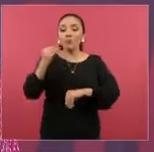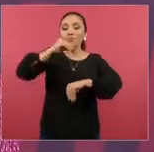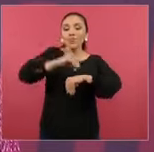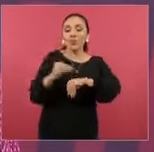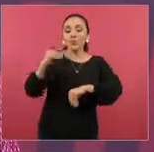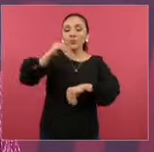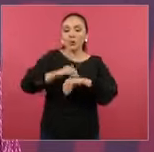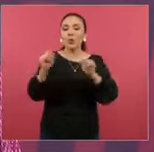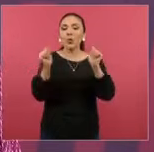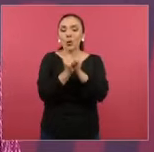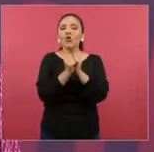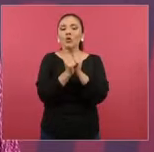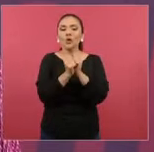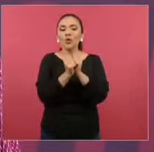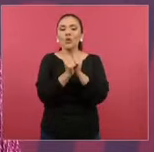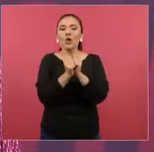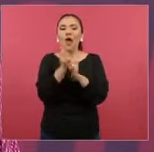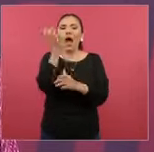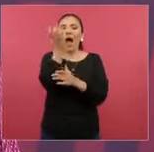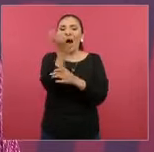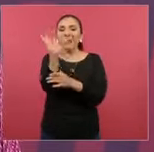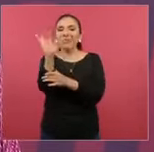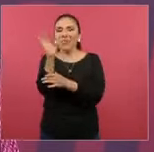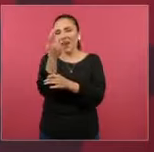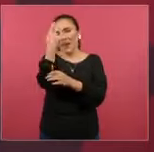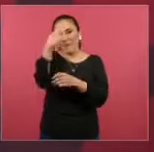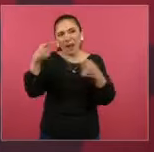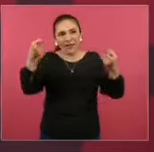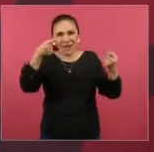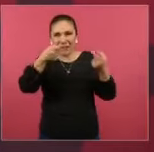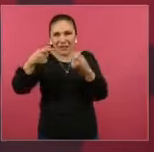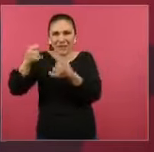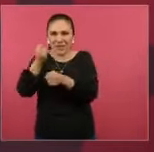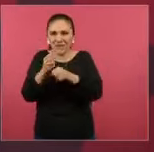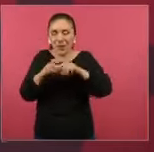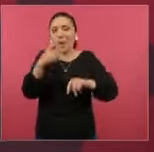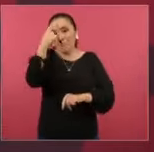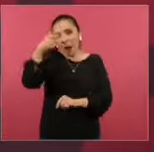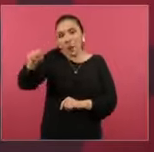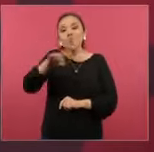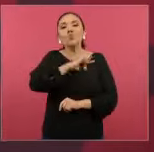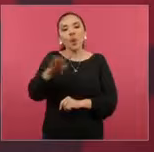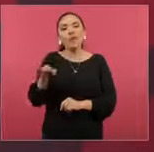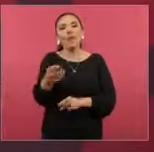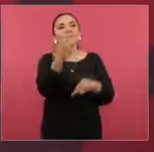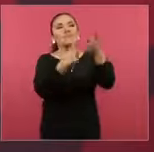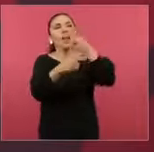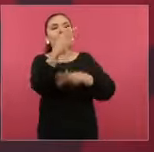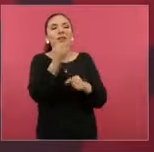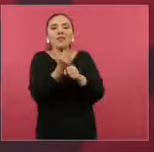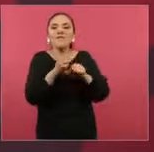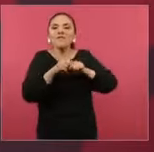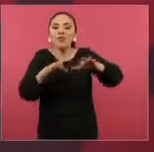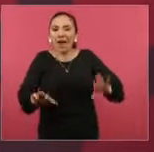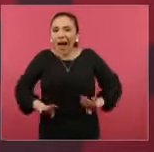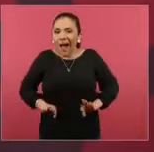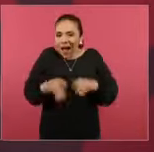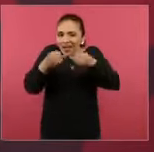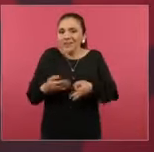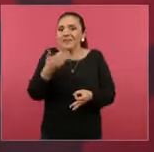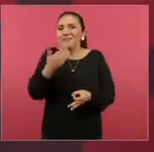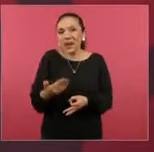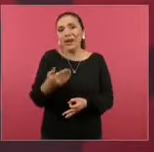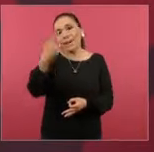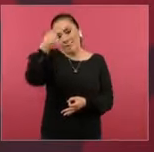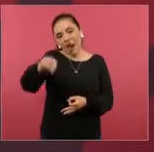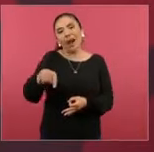los decodificadores y las antenas para la recepción satelital para que puedan tener la información que se está adecuando